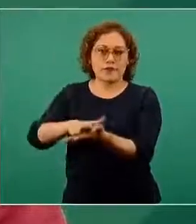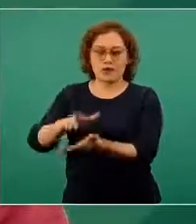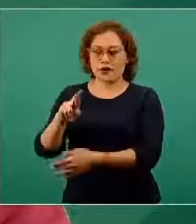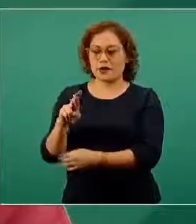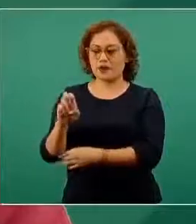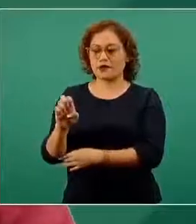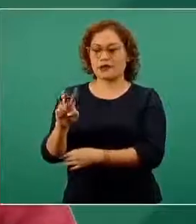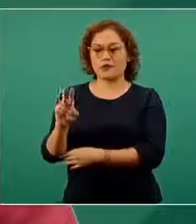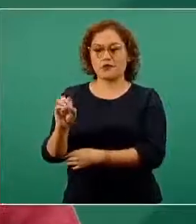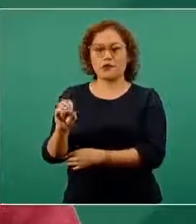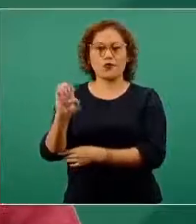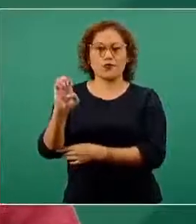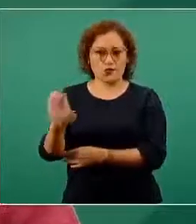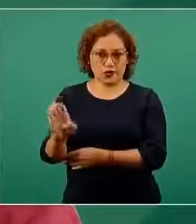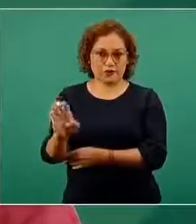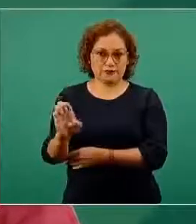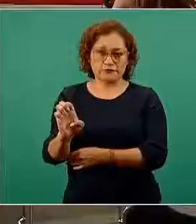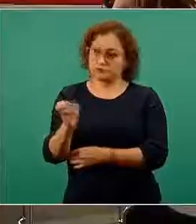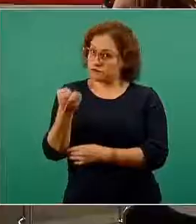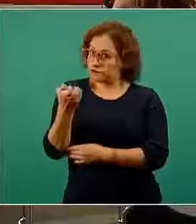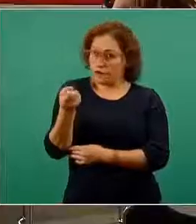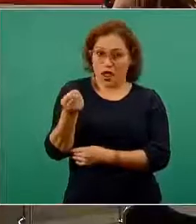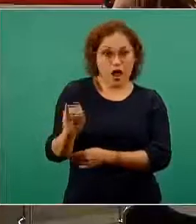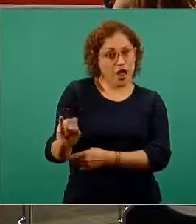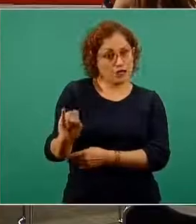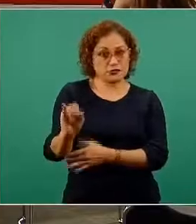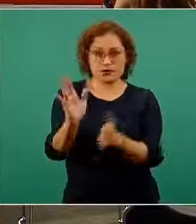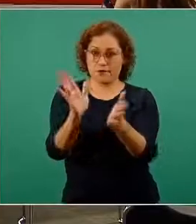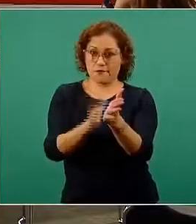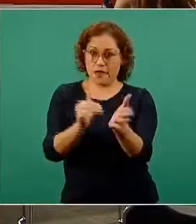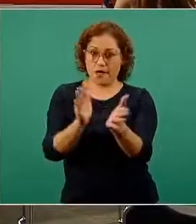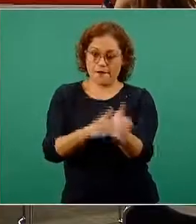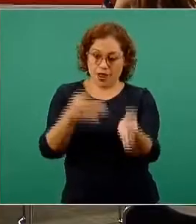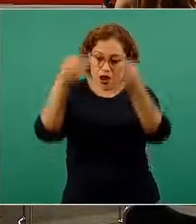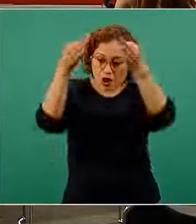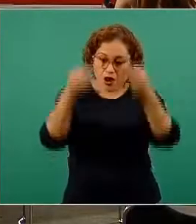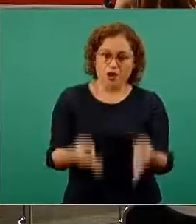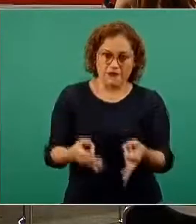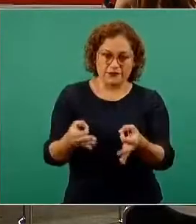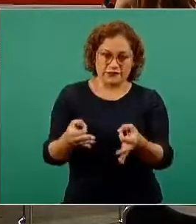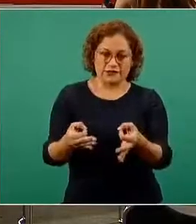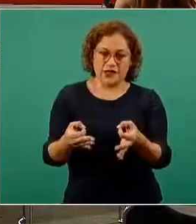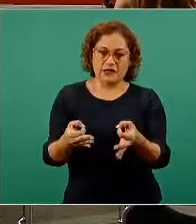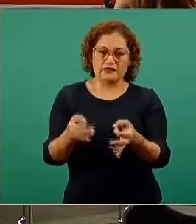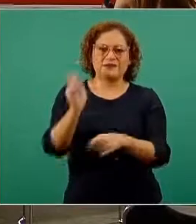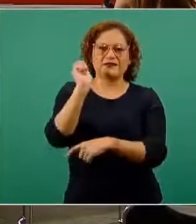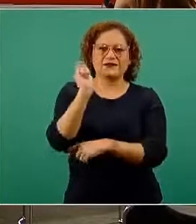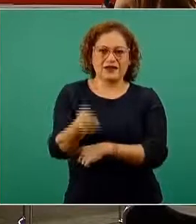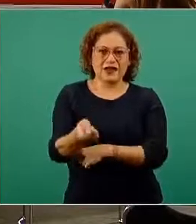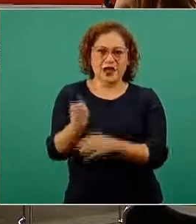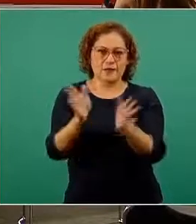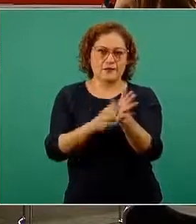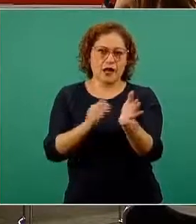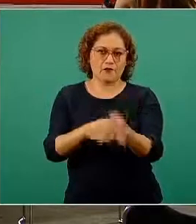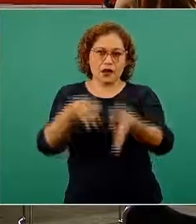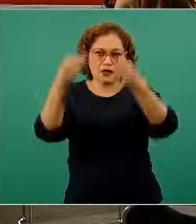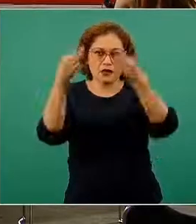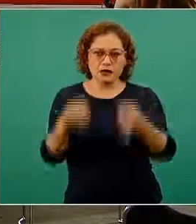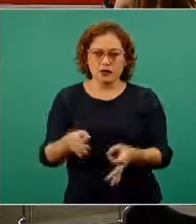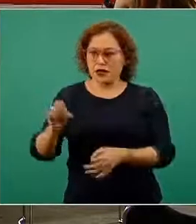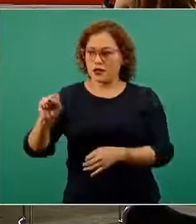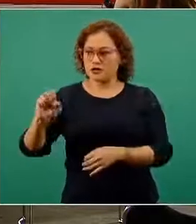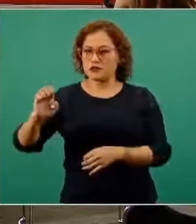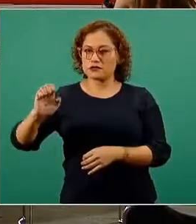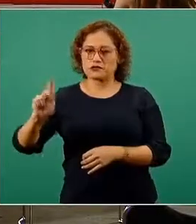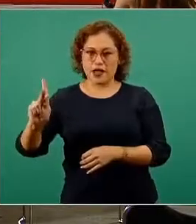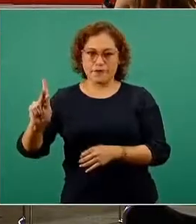Oficial. Este es un registro, como el nombre lo indica, que implica el reconocimiento por parte de la Secretaría de